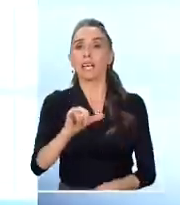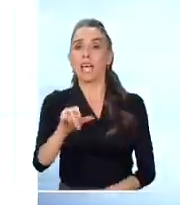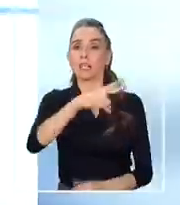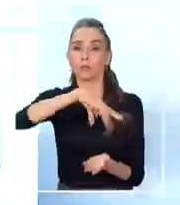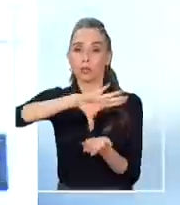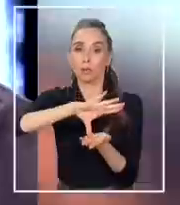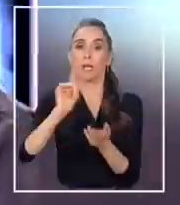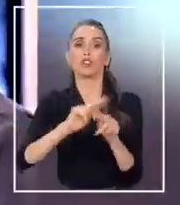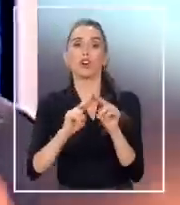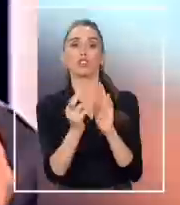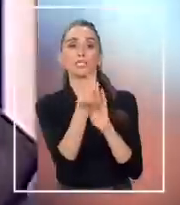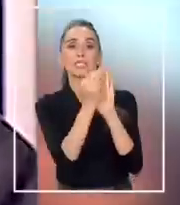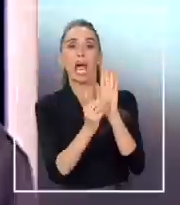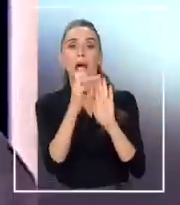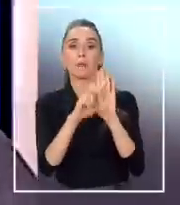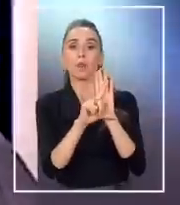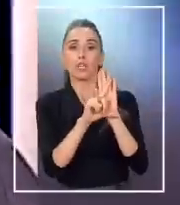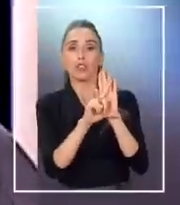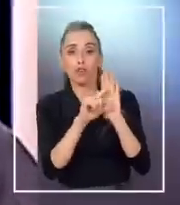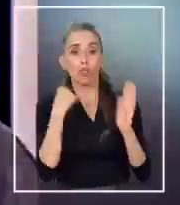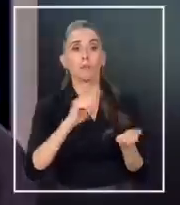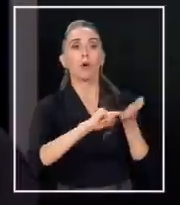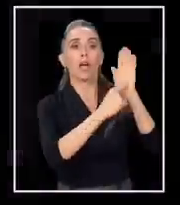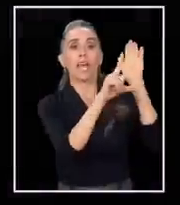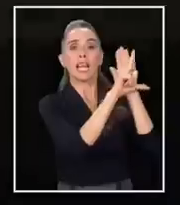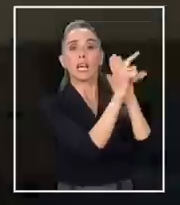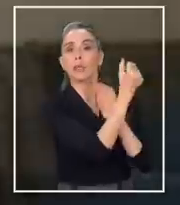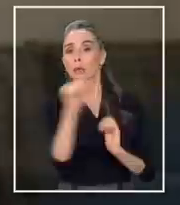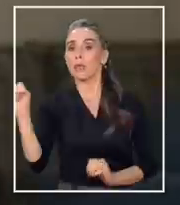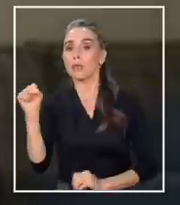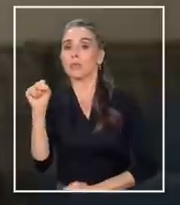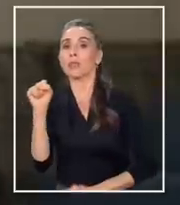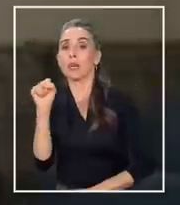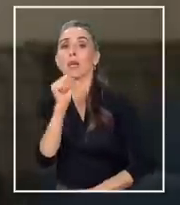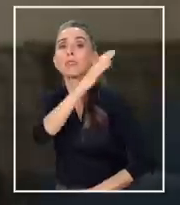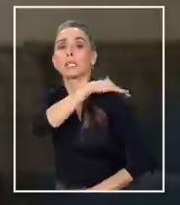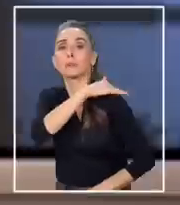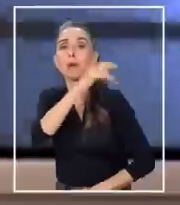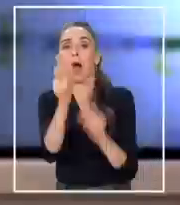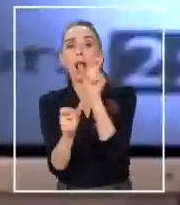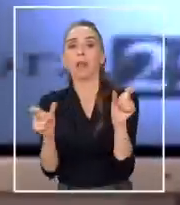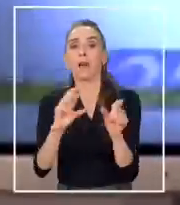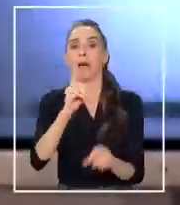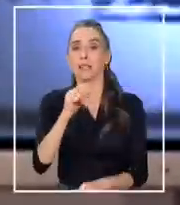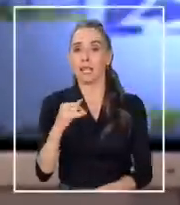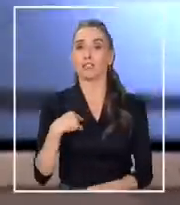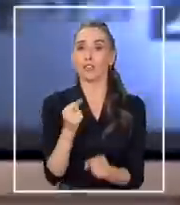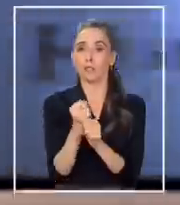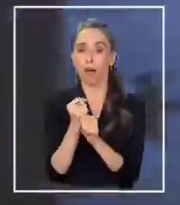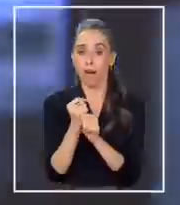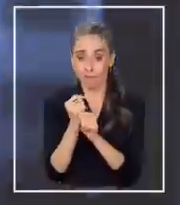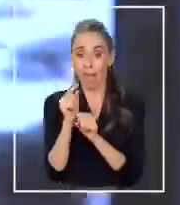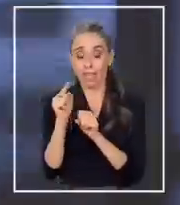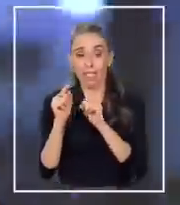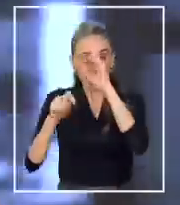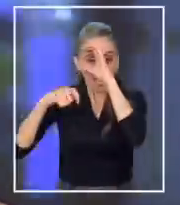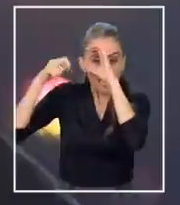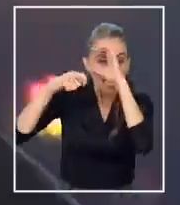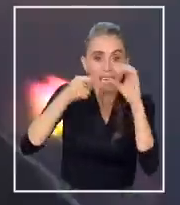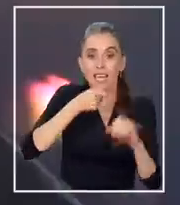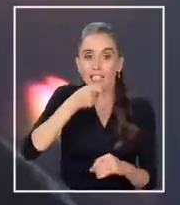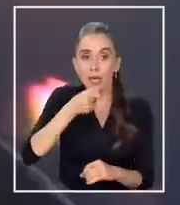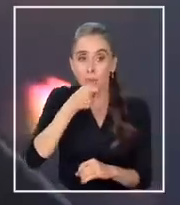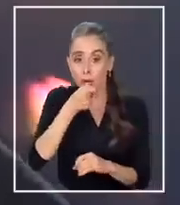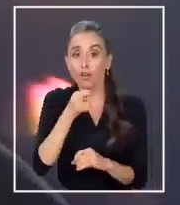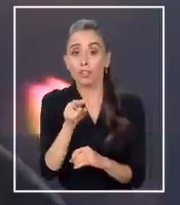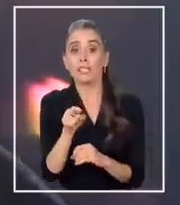se legisle a espaldas de los homosexuales, es el punto. Yo participé como reportera en el show de los libros y en el cine